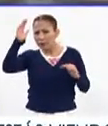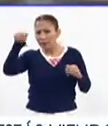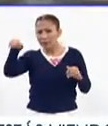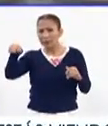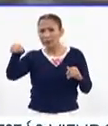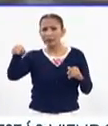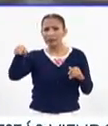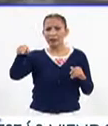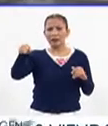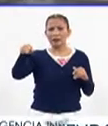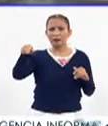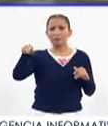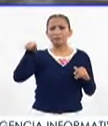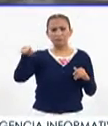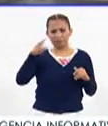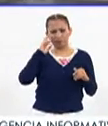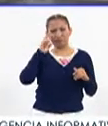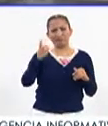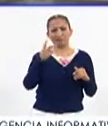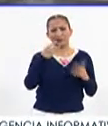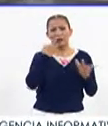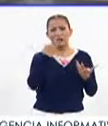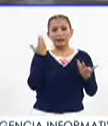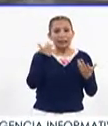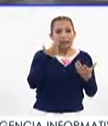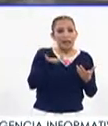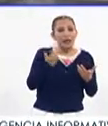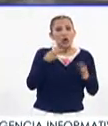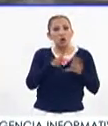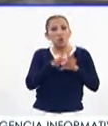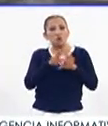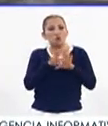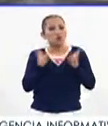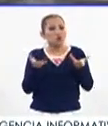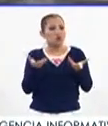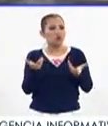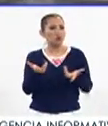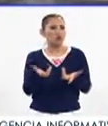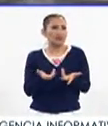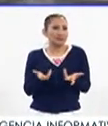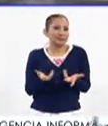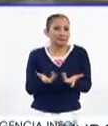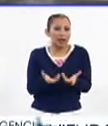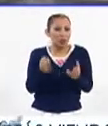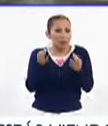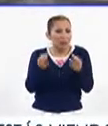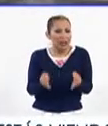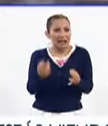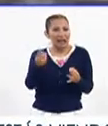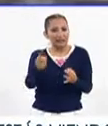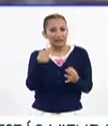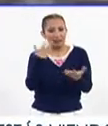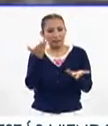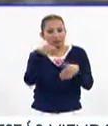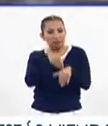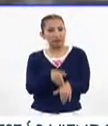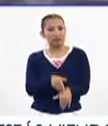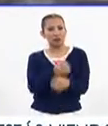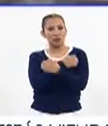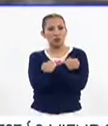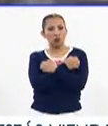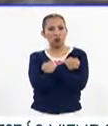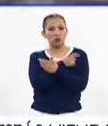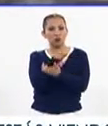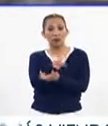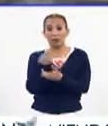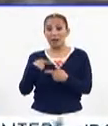educación superior, pues se está buscando la manera de hacer efectiva esta política educativa y que